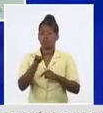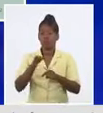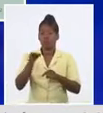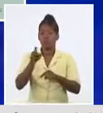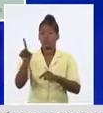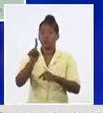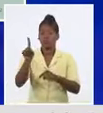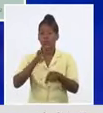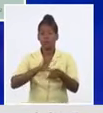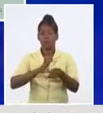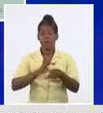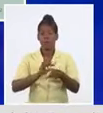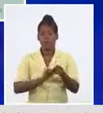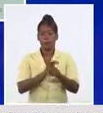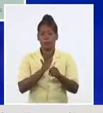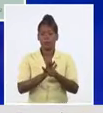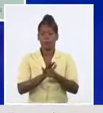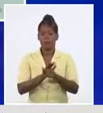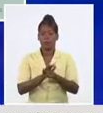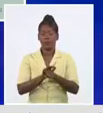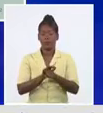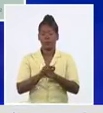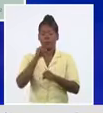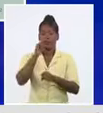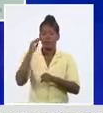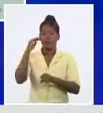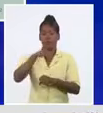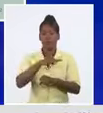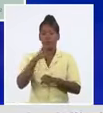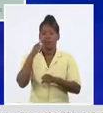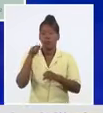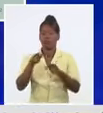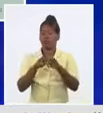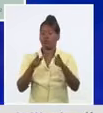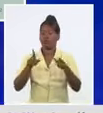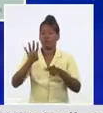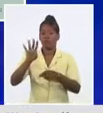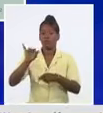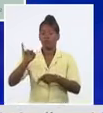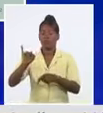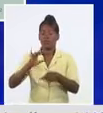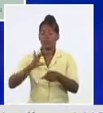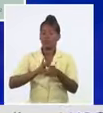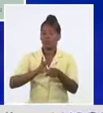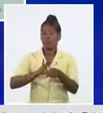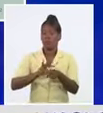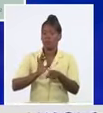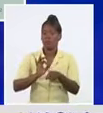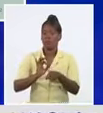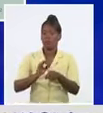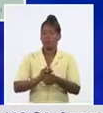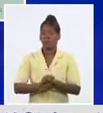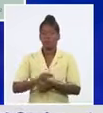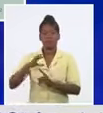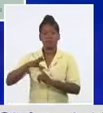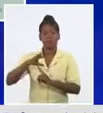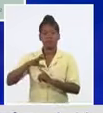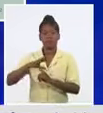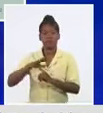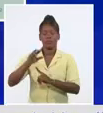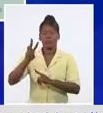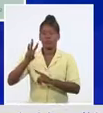11 municipios. Bahía Honda, hoy con las mayores cifras, 46 casos positivos, San Cristóbal